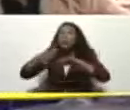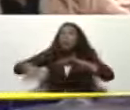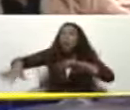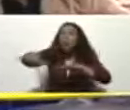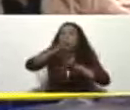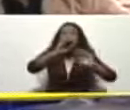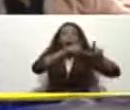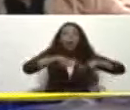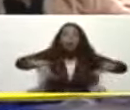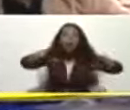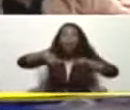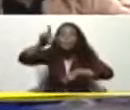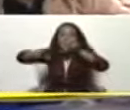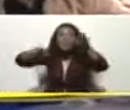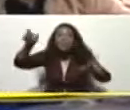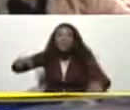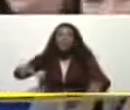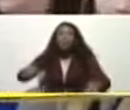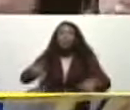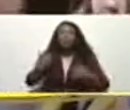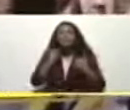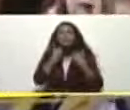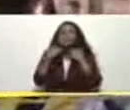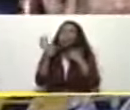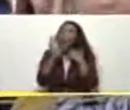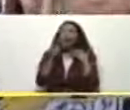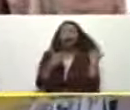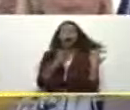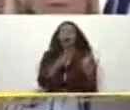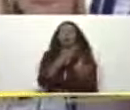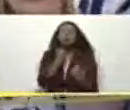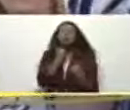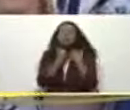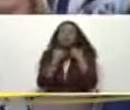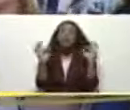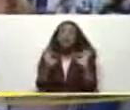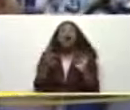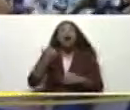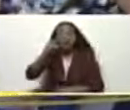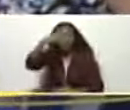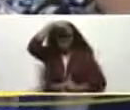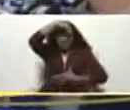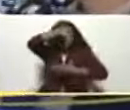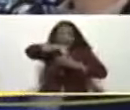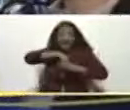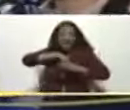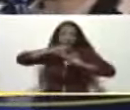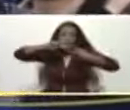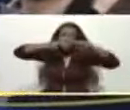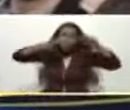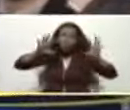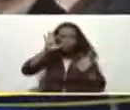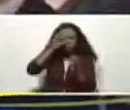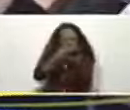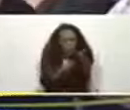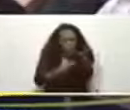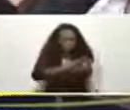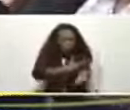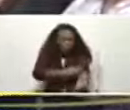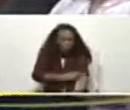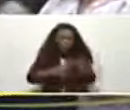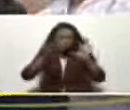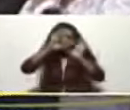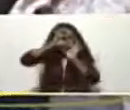buscar aquellas personas que son asintomáticas para malaria y que nada más las podemos detectar por biología molecular. Y esas